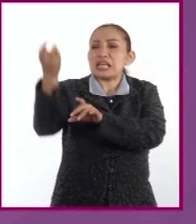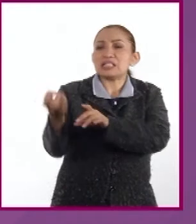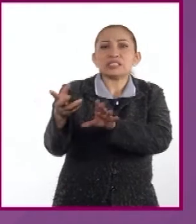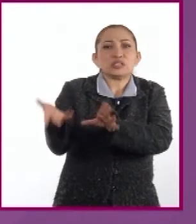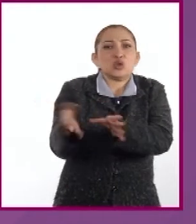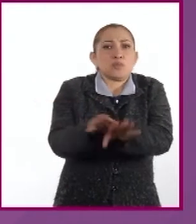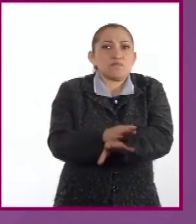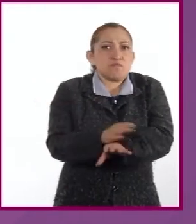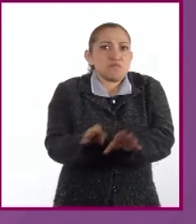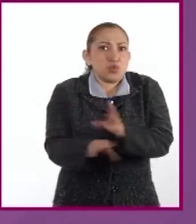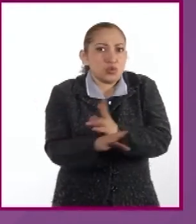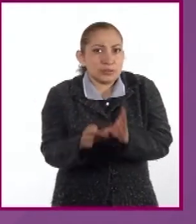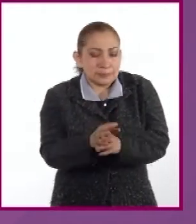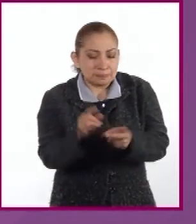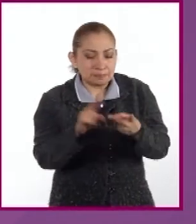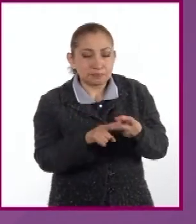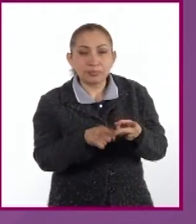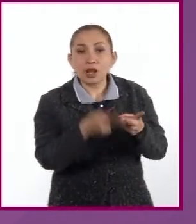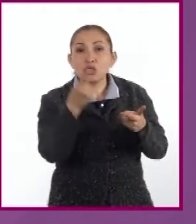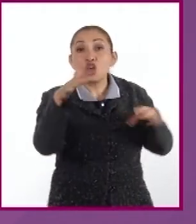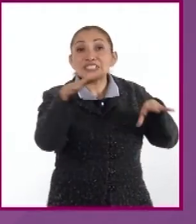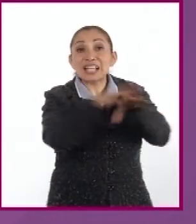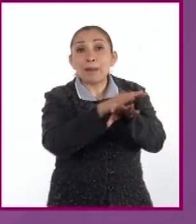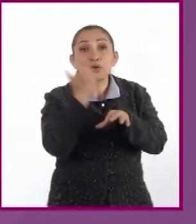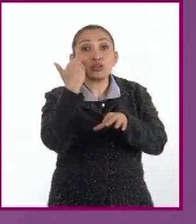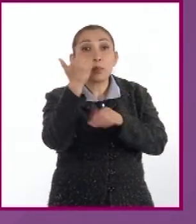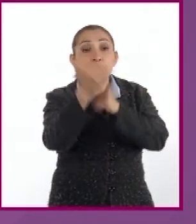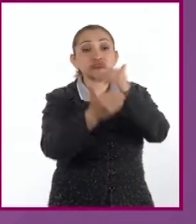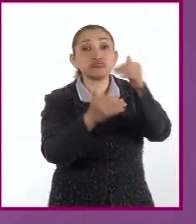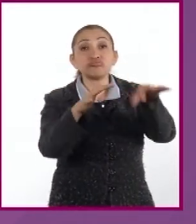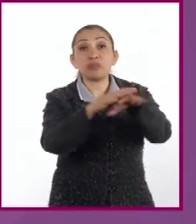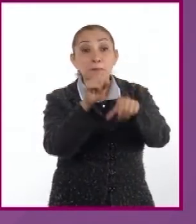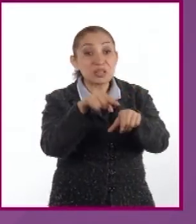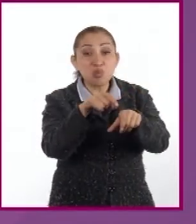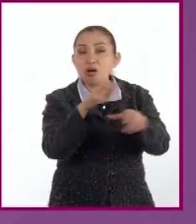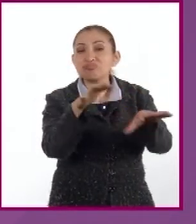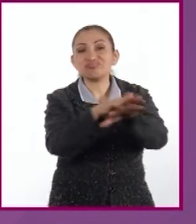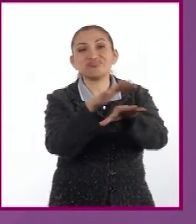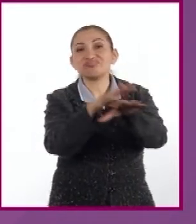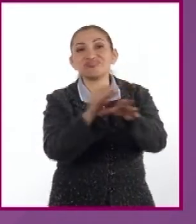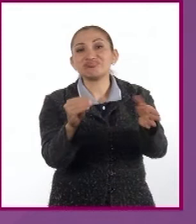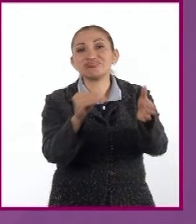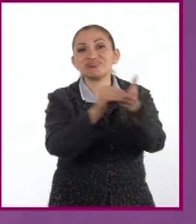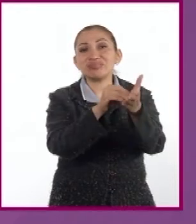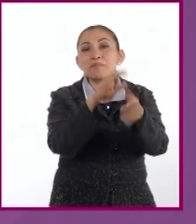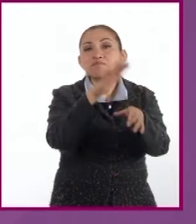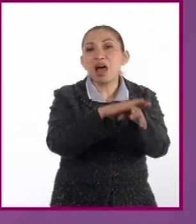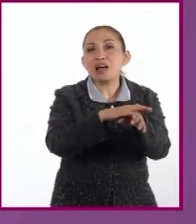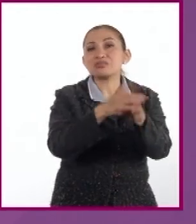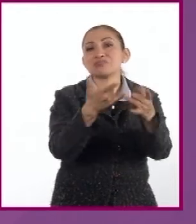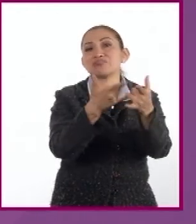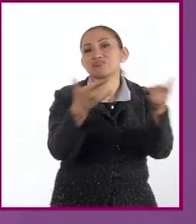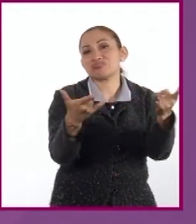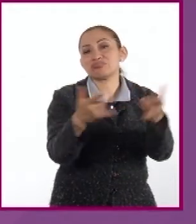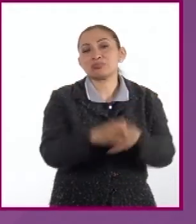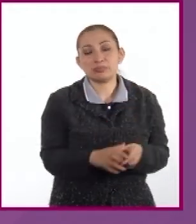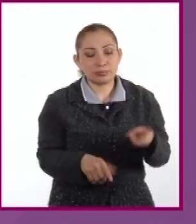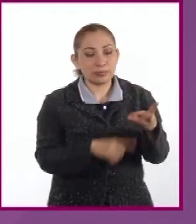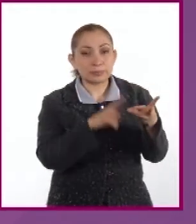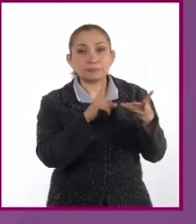sucesos. 2. Cambian con el paso del tiempo, pues agregan detalles a la narración.